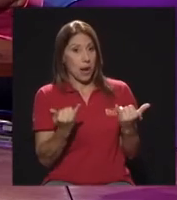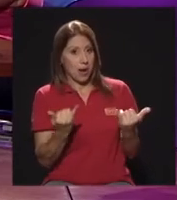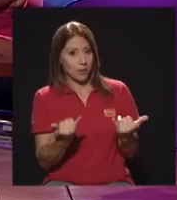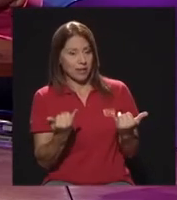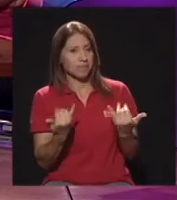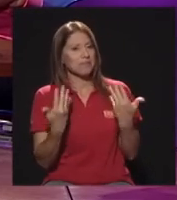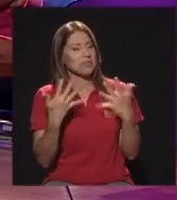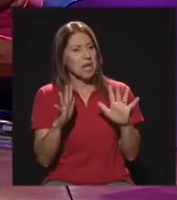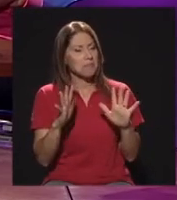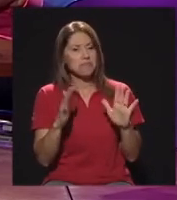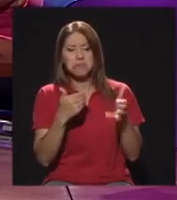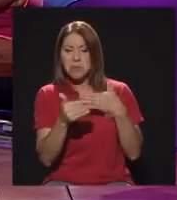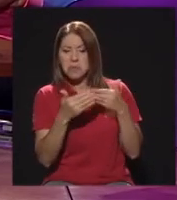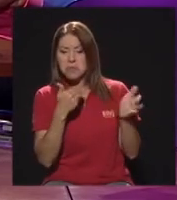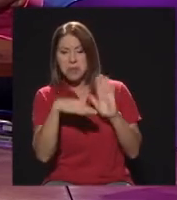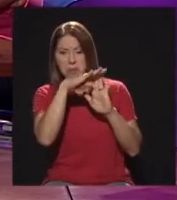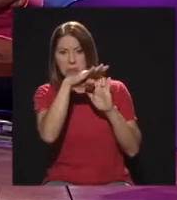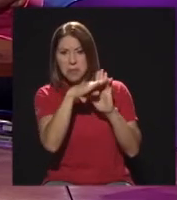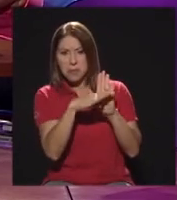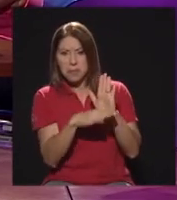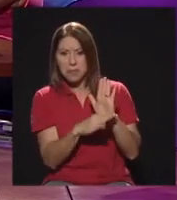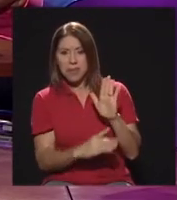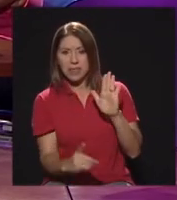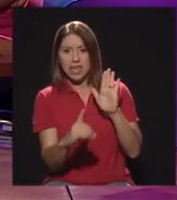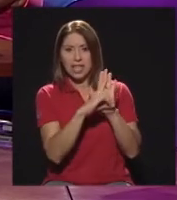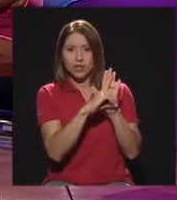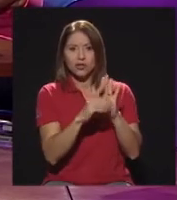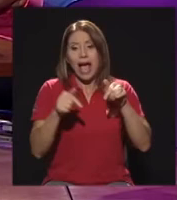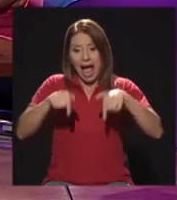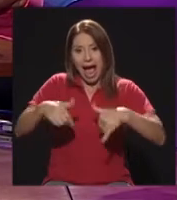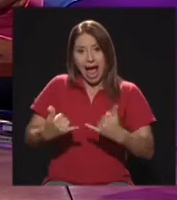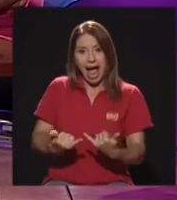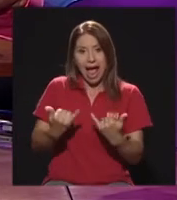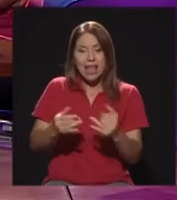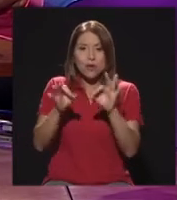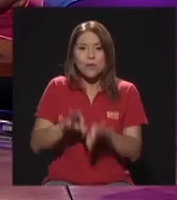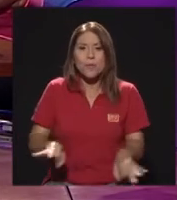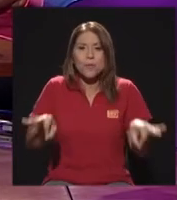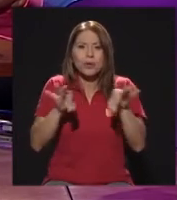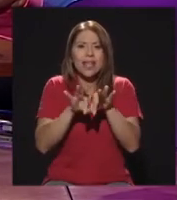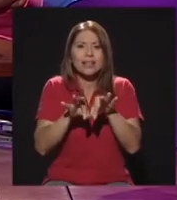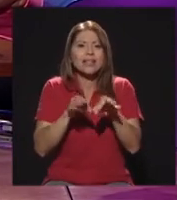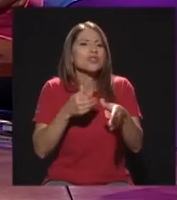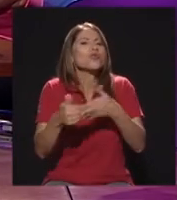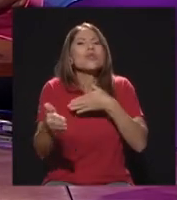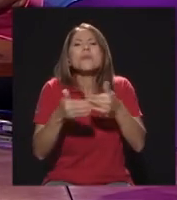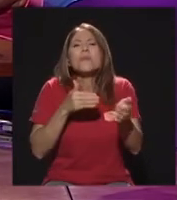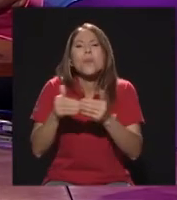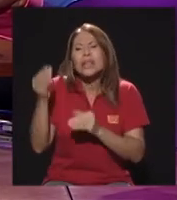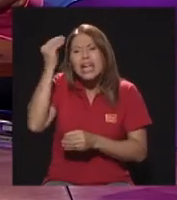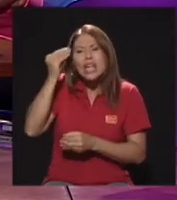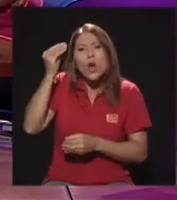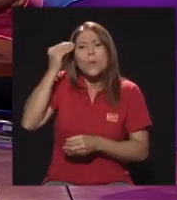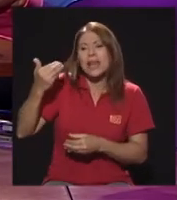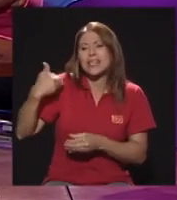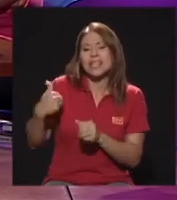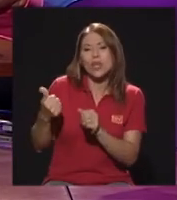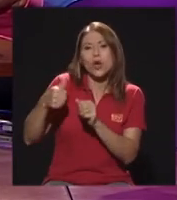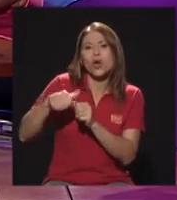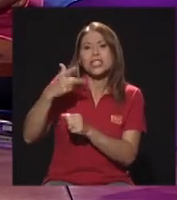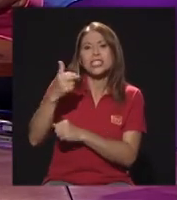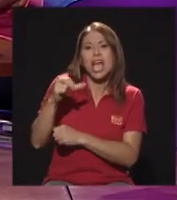esa lista de derechos lo importante es que no no importa qué opina el señor chacón qué opina el aris